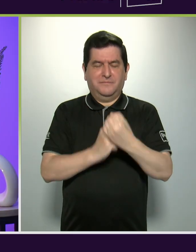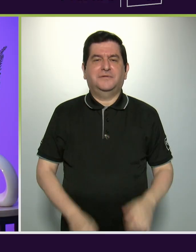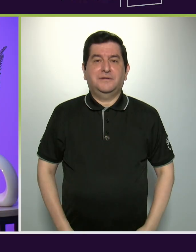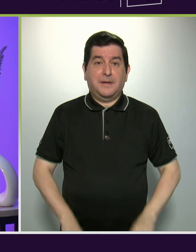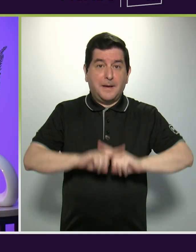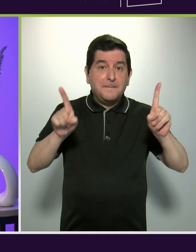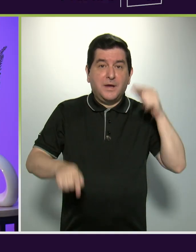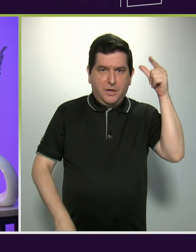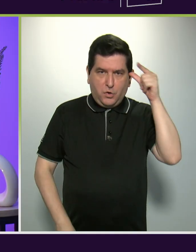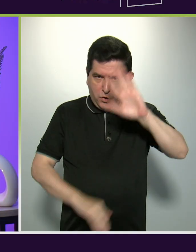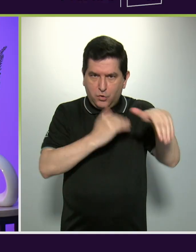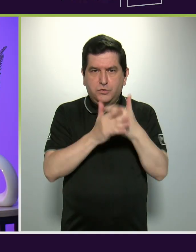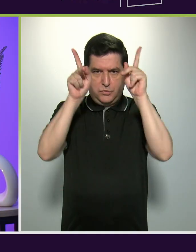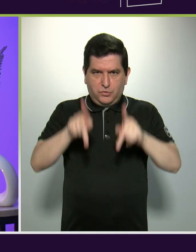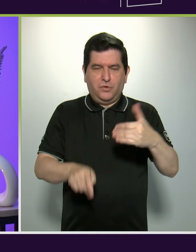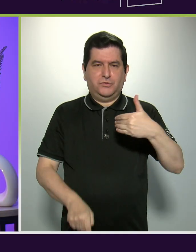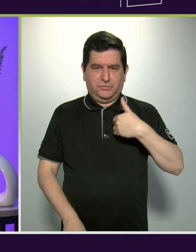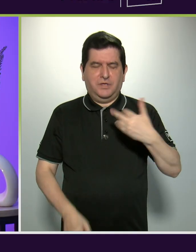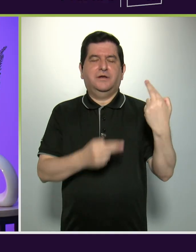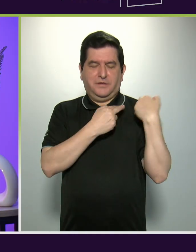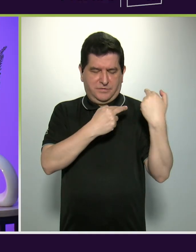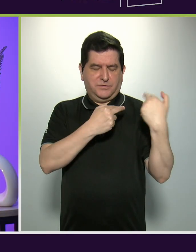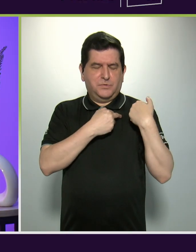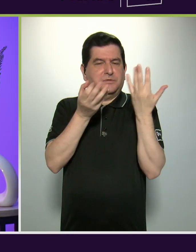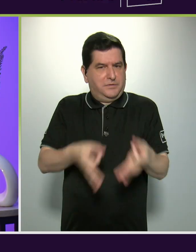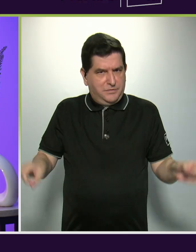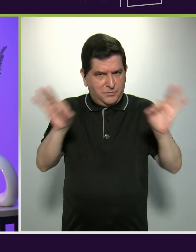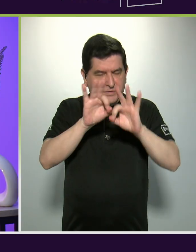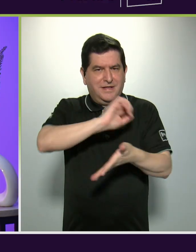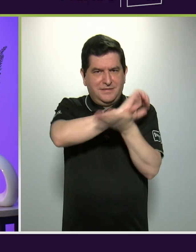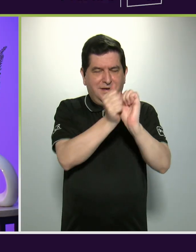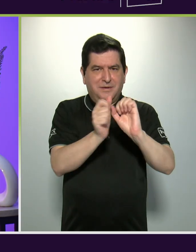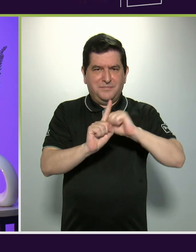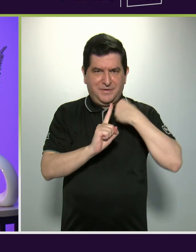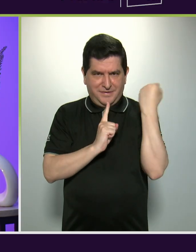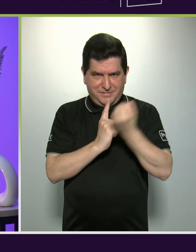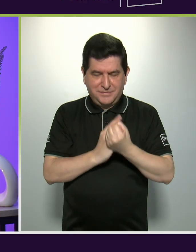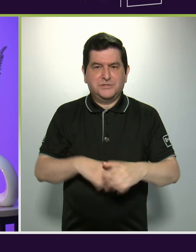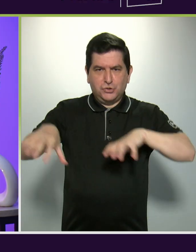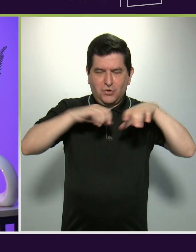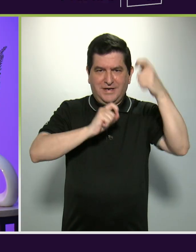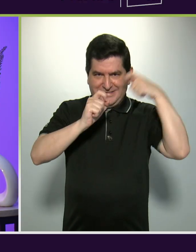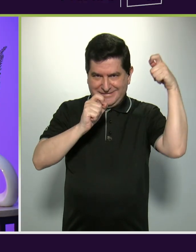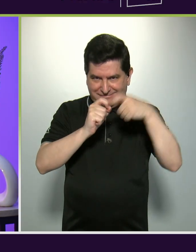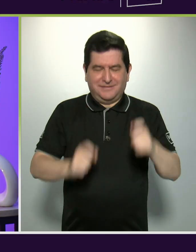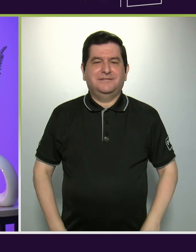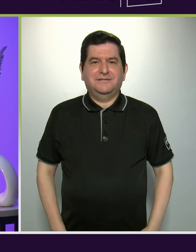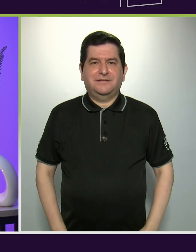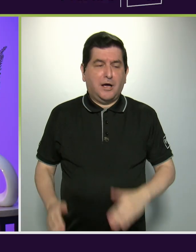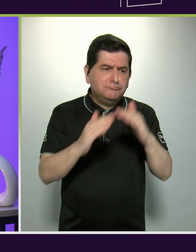pero sin duda todas las personas tenemos una gran responsabilidad para cambiar esta realidad con acciones concretas en